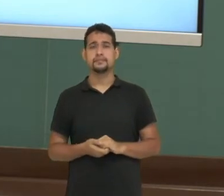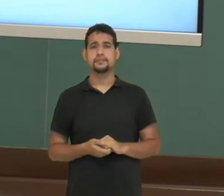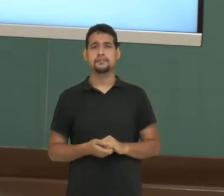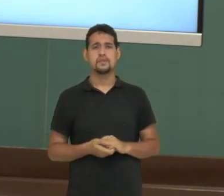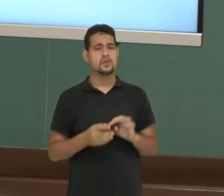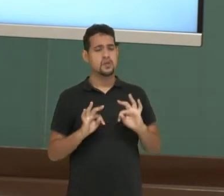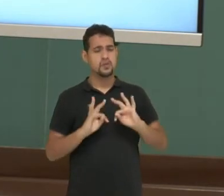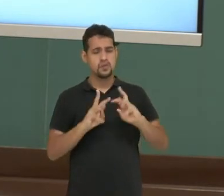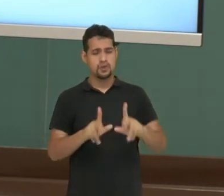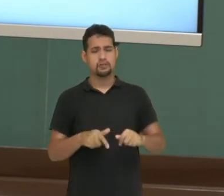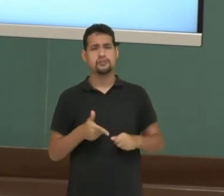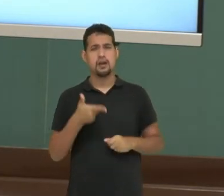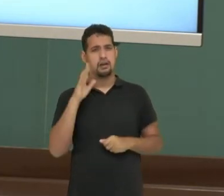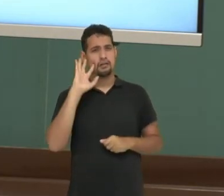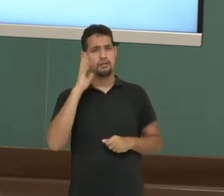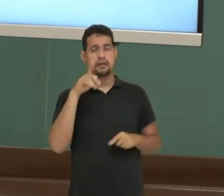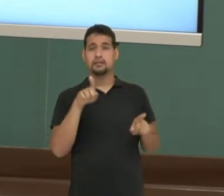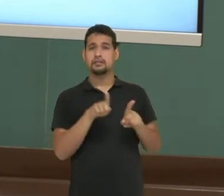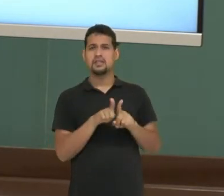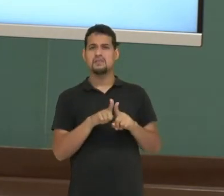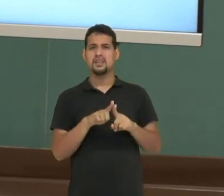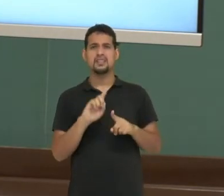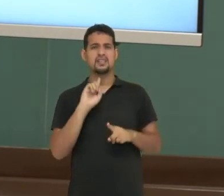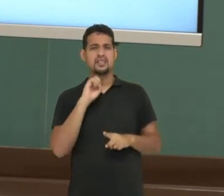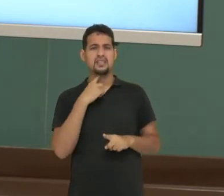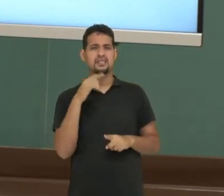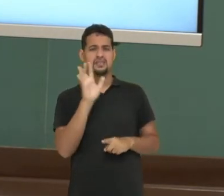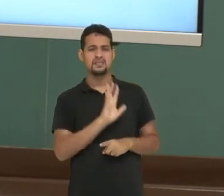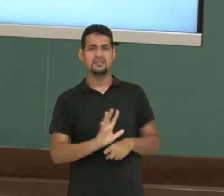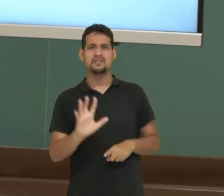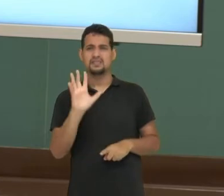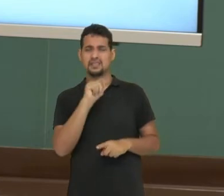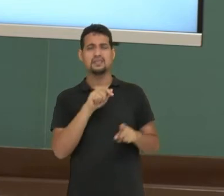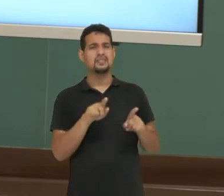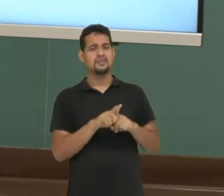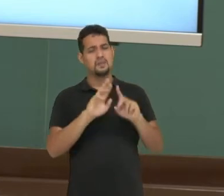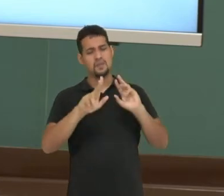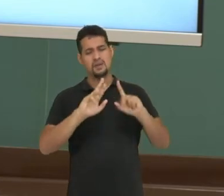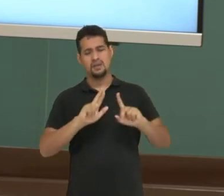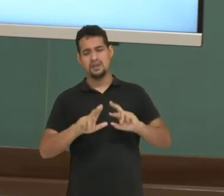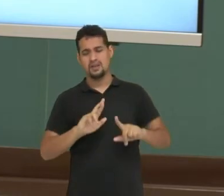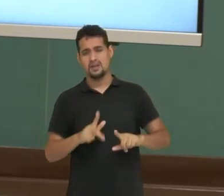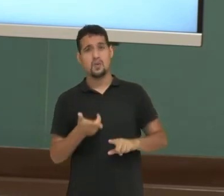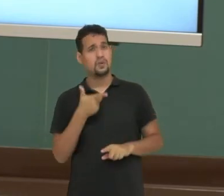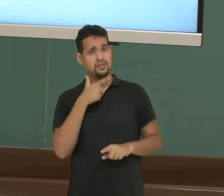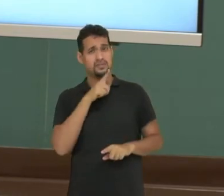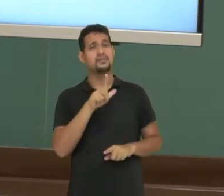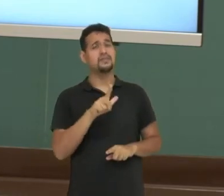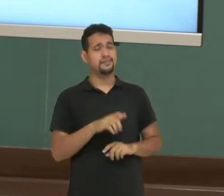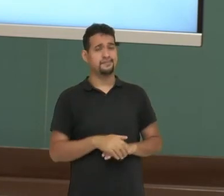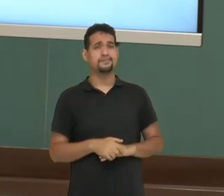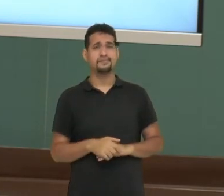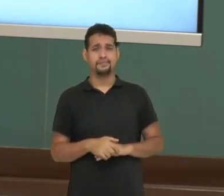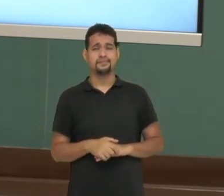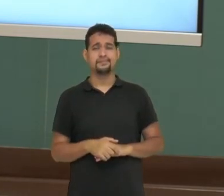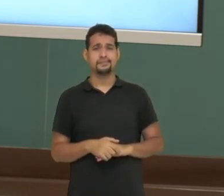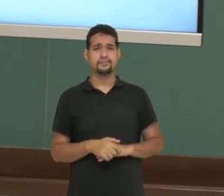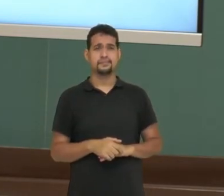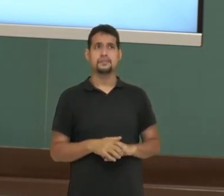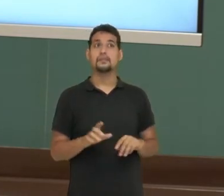Tudo isso acontecendo e a gente falando sobre contaminação, contaminação, e as coisas continuam. Está de acordo com o